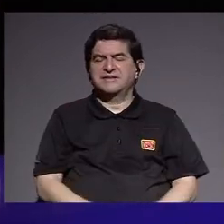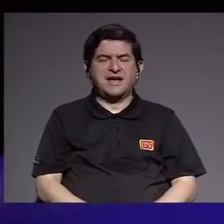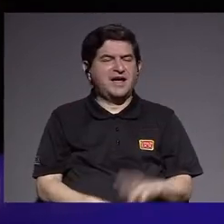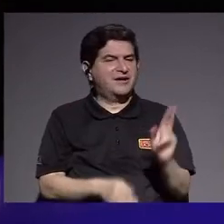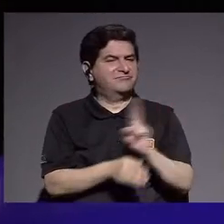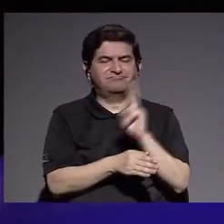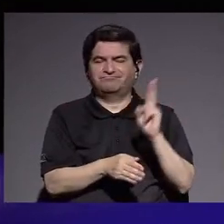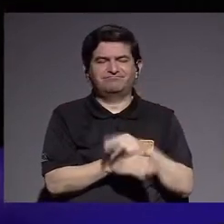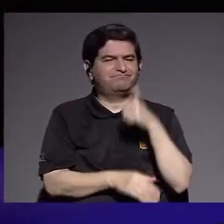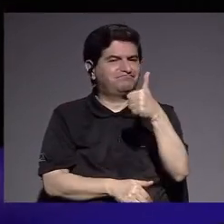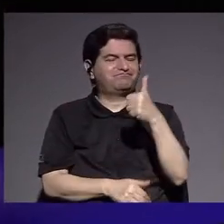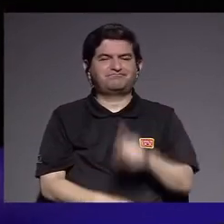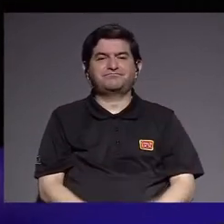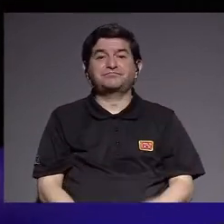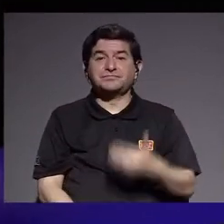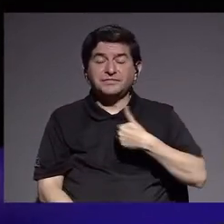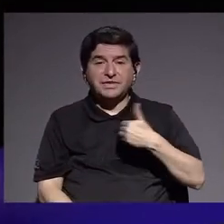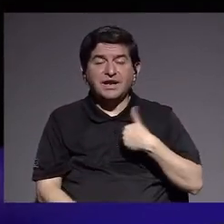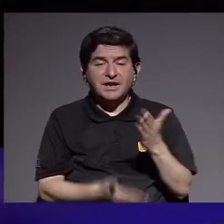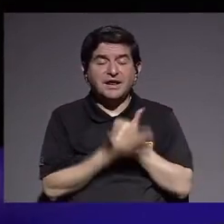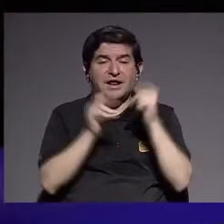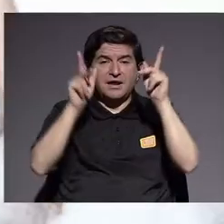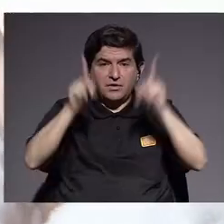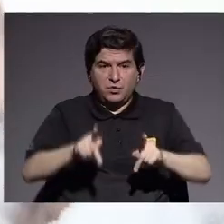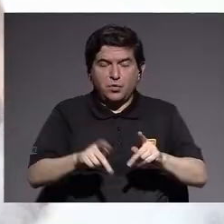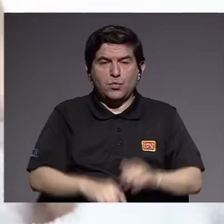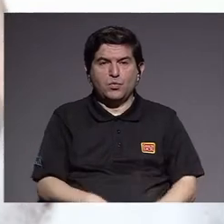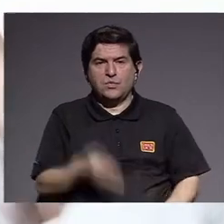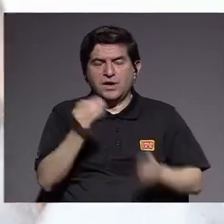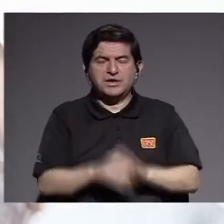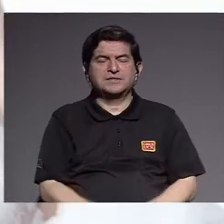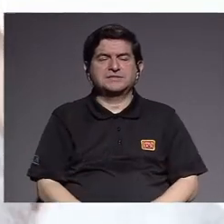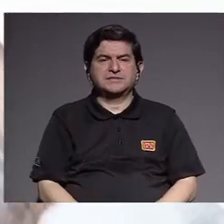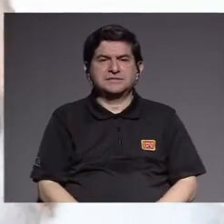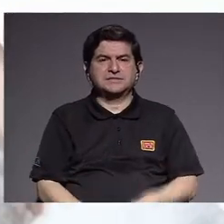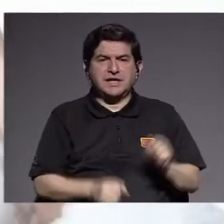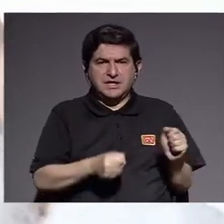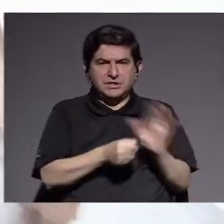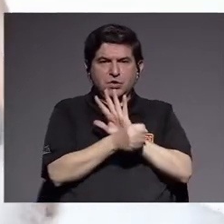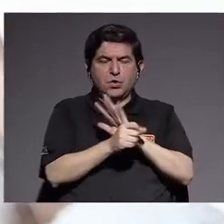dispositivo está en casa y tenemos que tener cuidado y vamos a esa persona